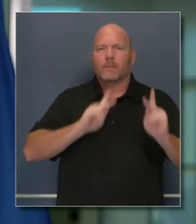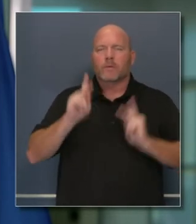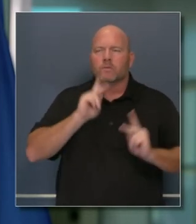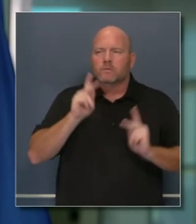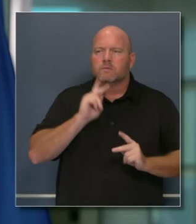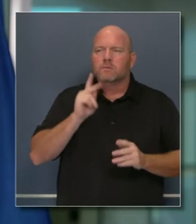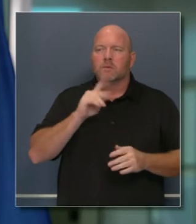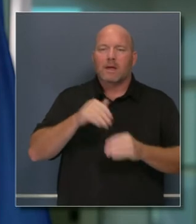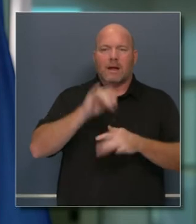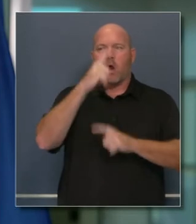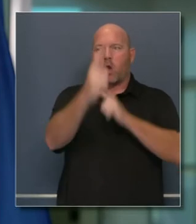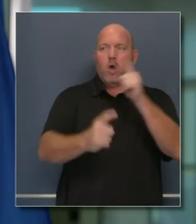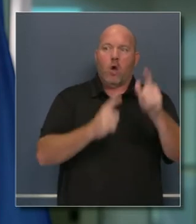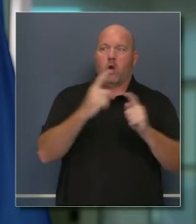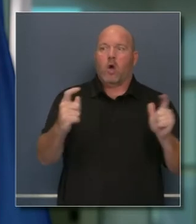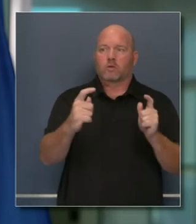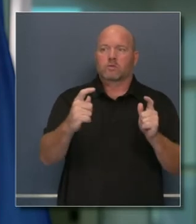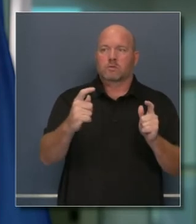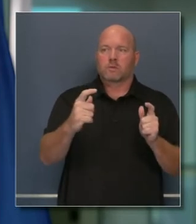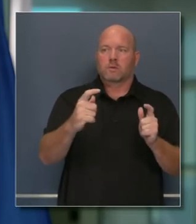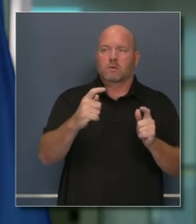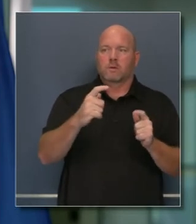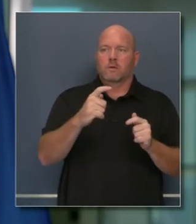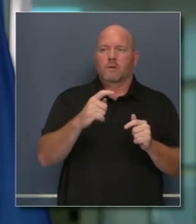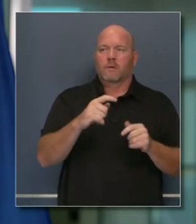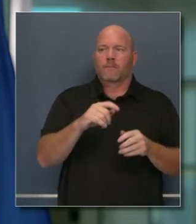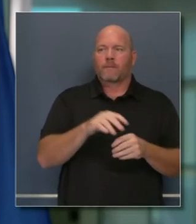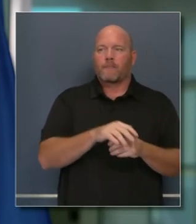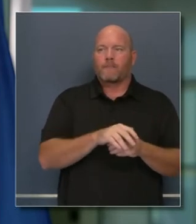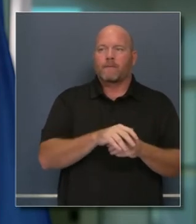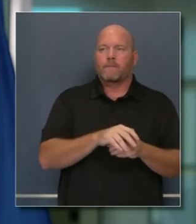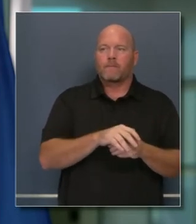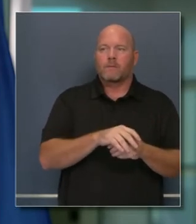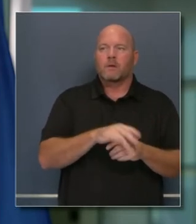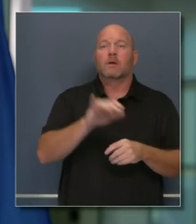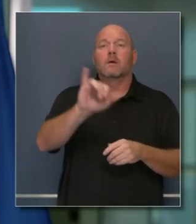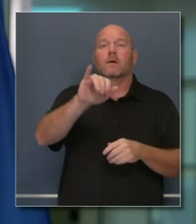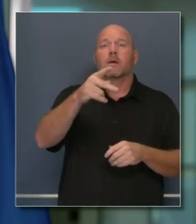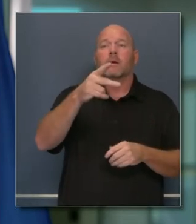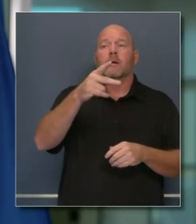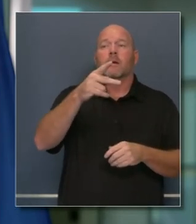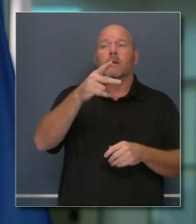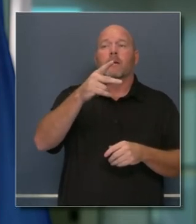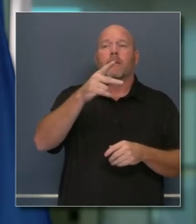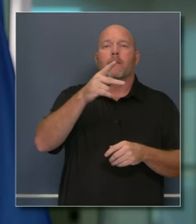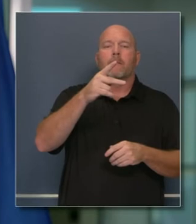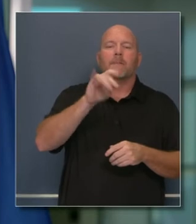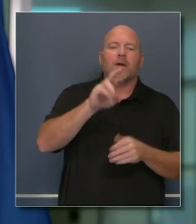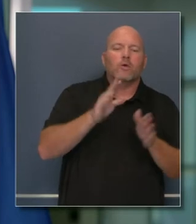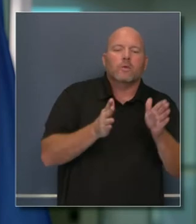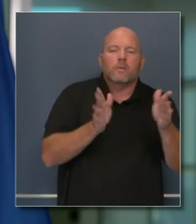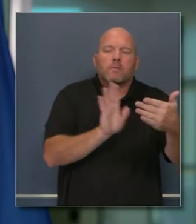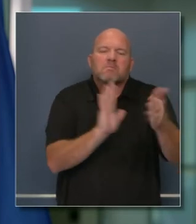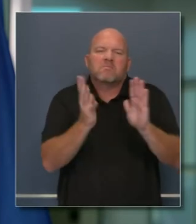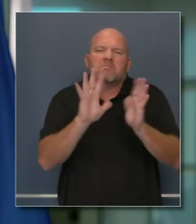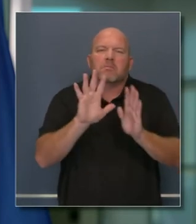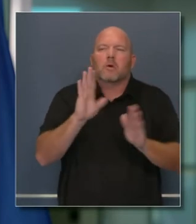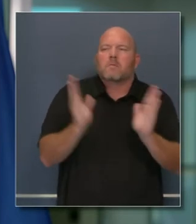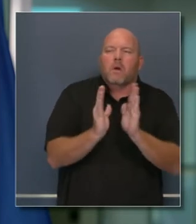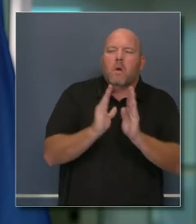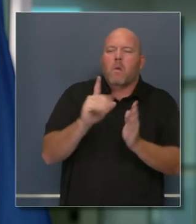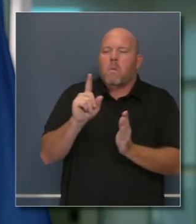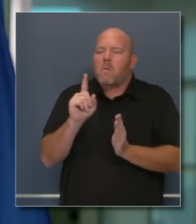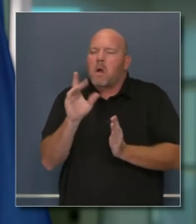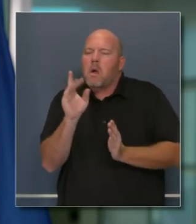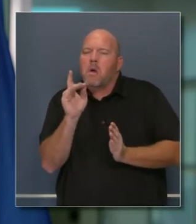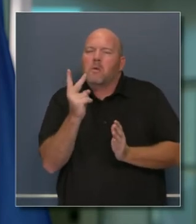Un parque, si es uno de esos parques grandes, o algún parque en algún muelle, una comunidad más pequeña, son centenares. Así que tenemos que considerar